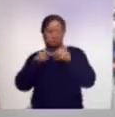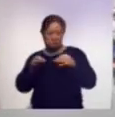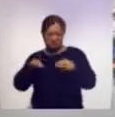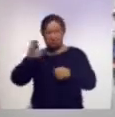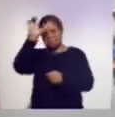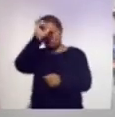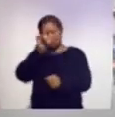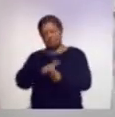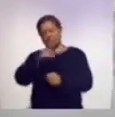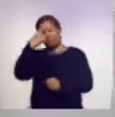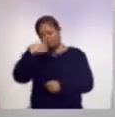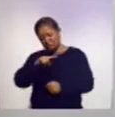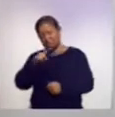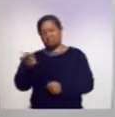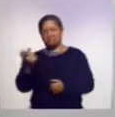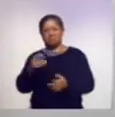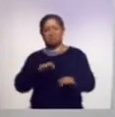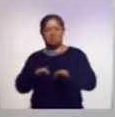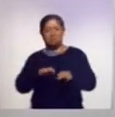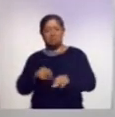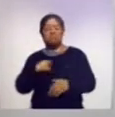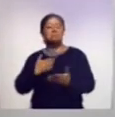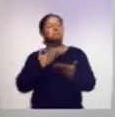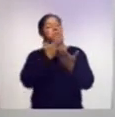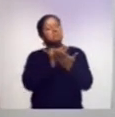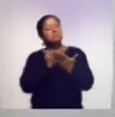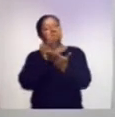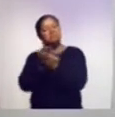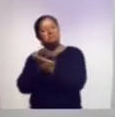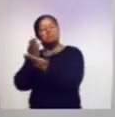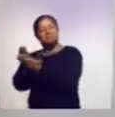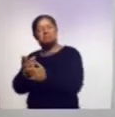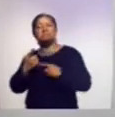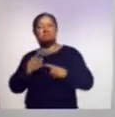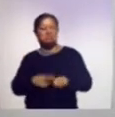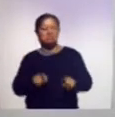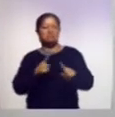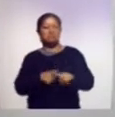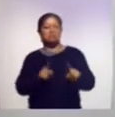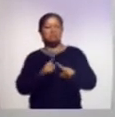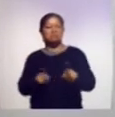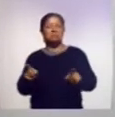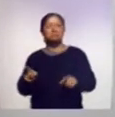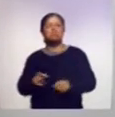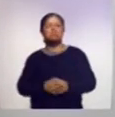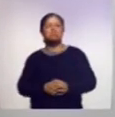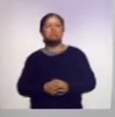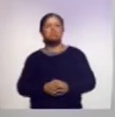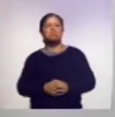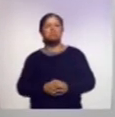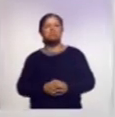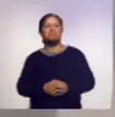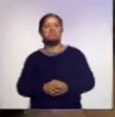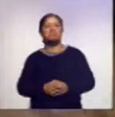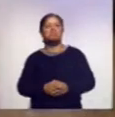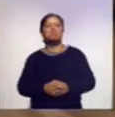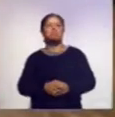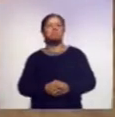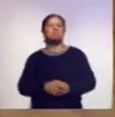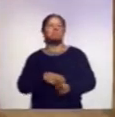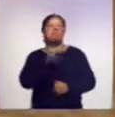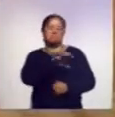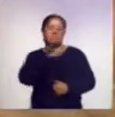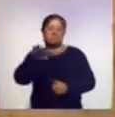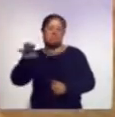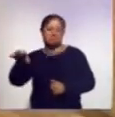llevar a cabo estos proyectos, ¿no? Son gestiones que se hacen en las distintas direcciones de la Secretaría de Cultura.